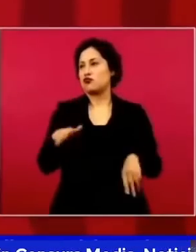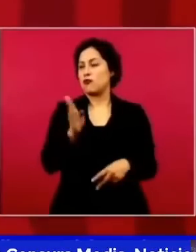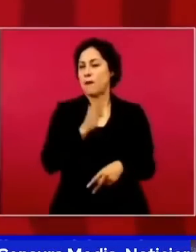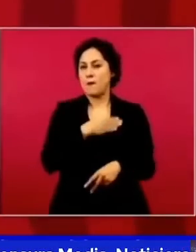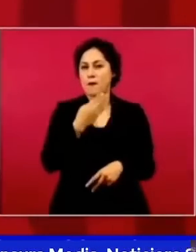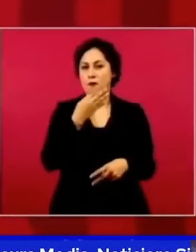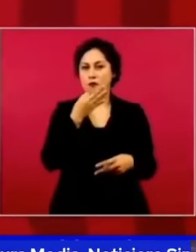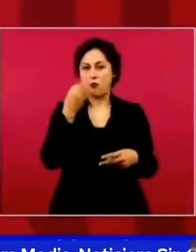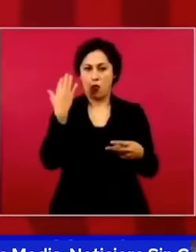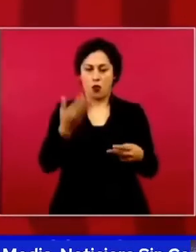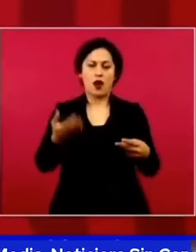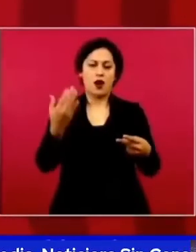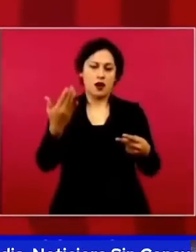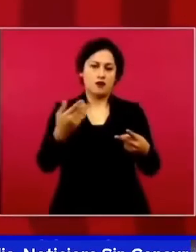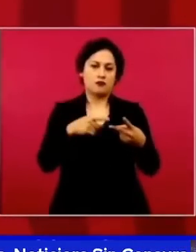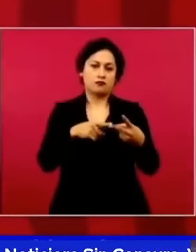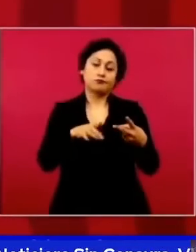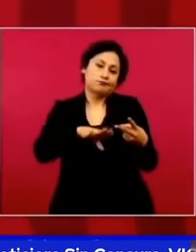finado,